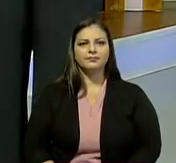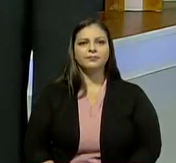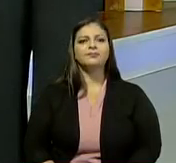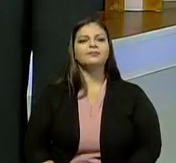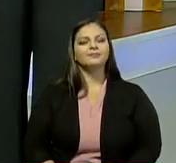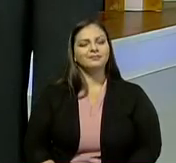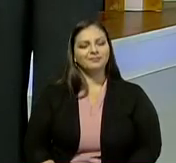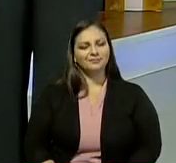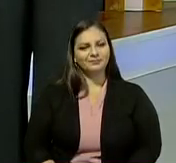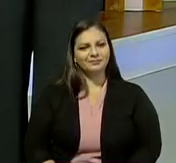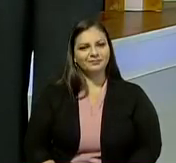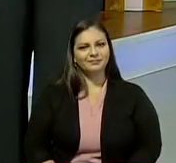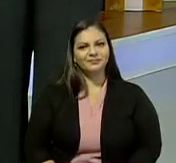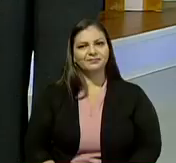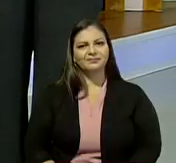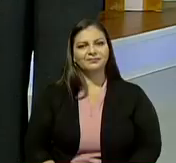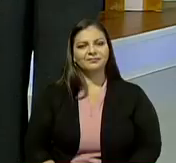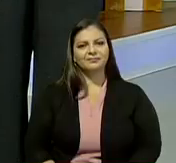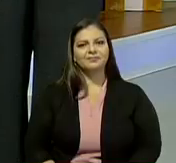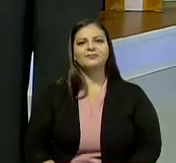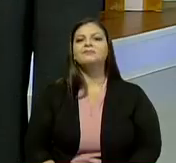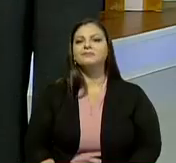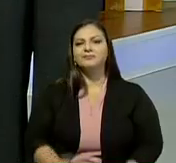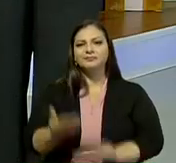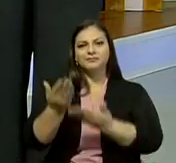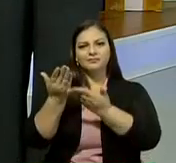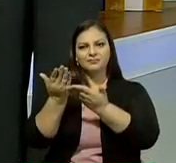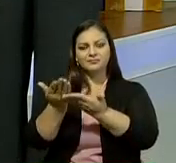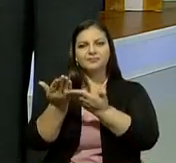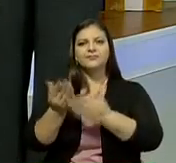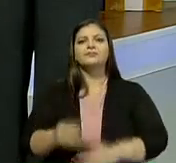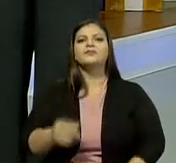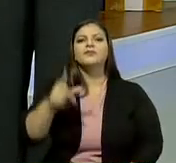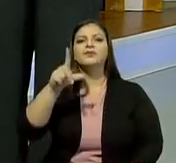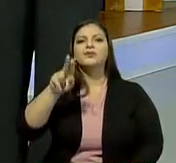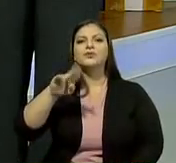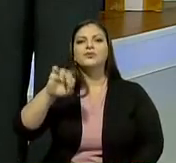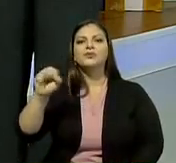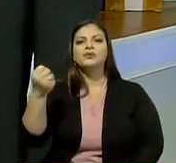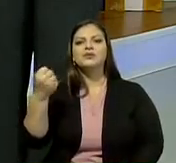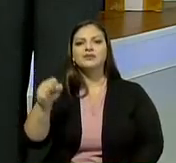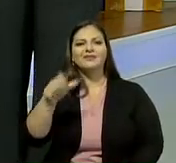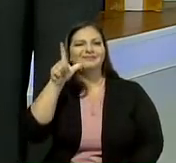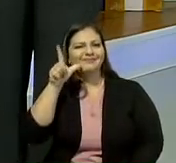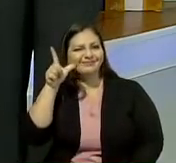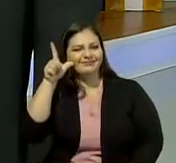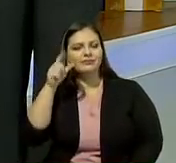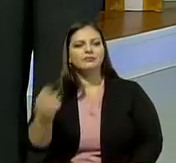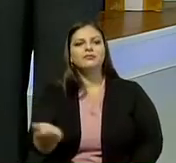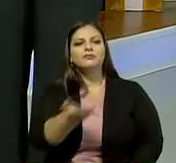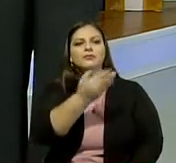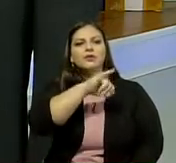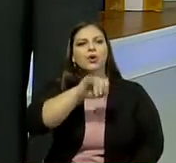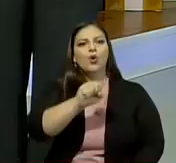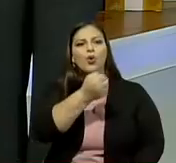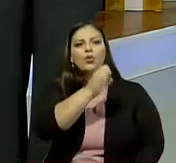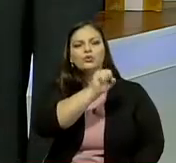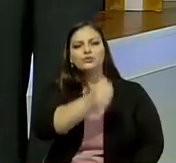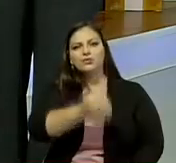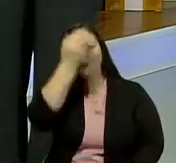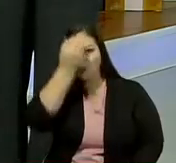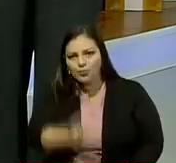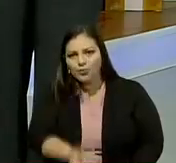como siempre es un gusto saludarlos mi querida luis sanz josé luís y amigos televidentes excelente inicio de semana